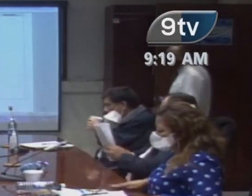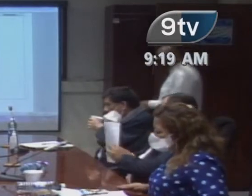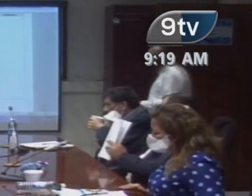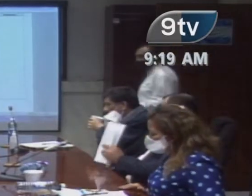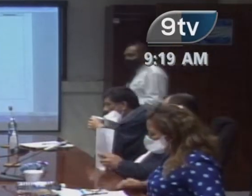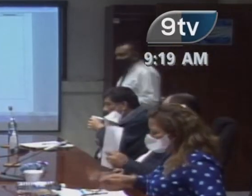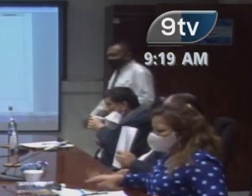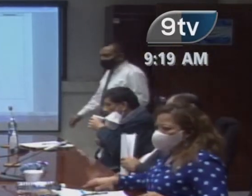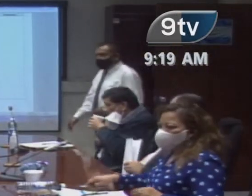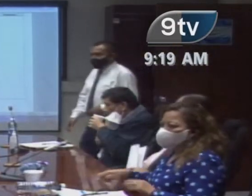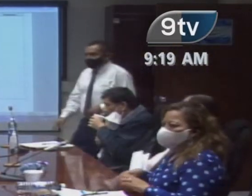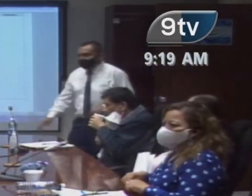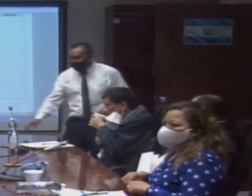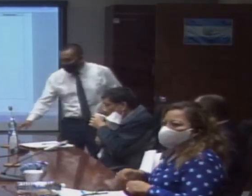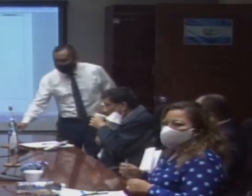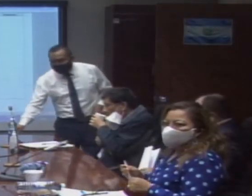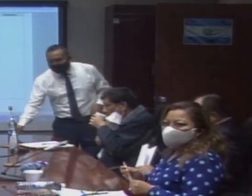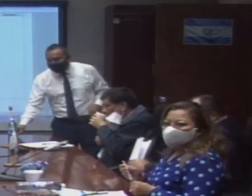Gracias, presidente.